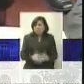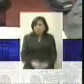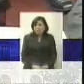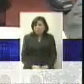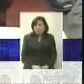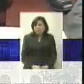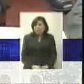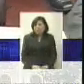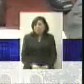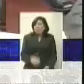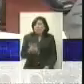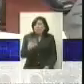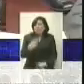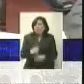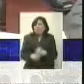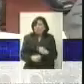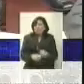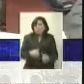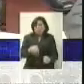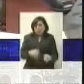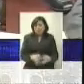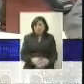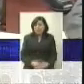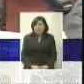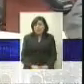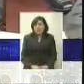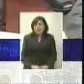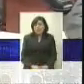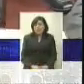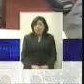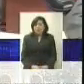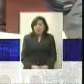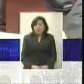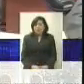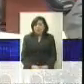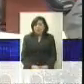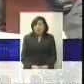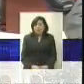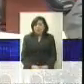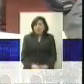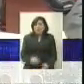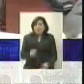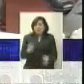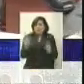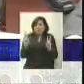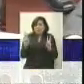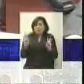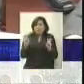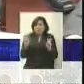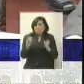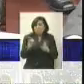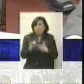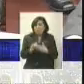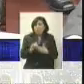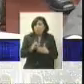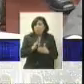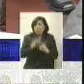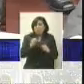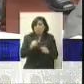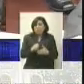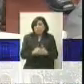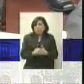tres o más de tres años judicializado. Y le dice, este es un tema en que yo sé que si